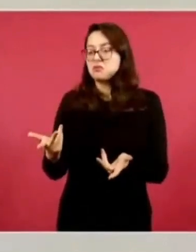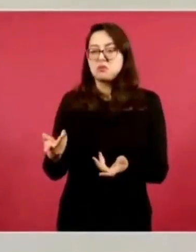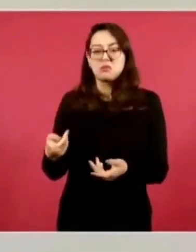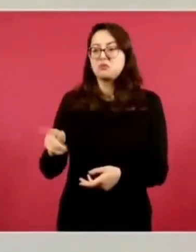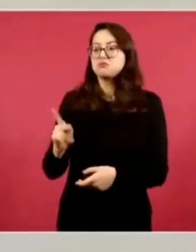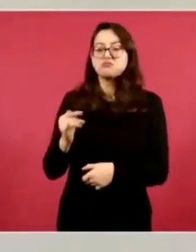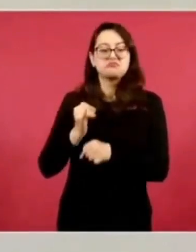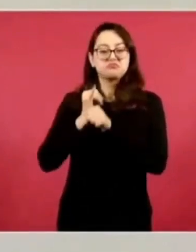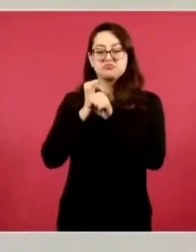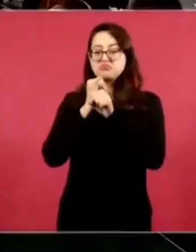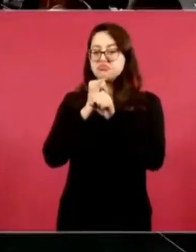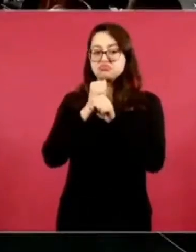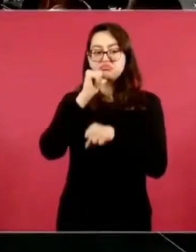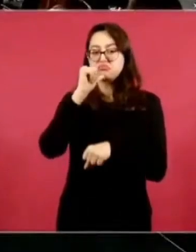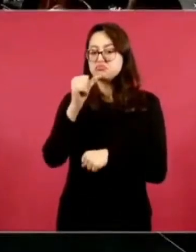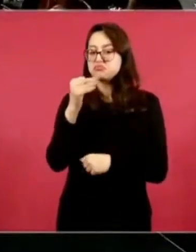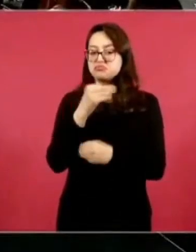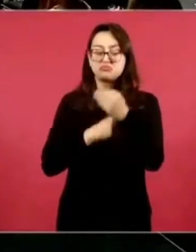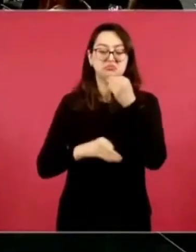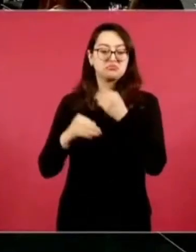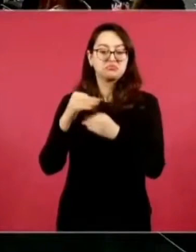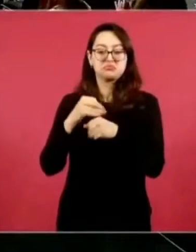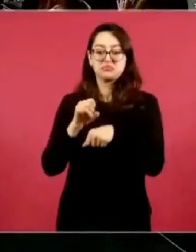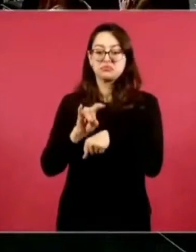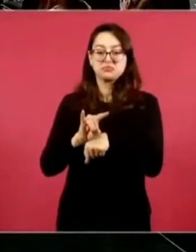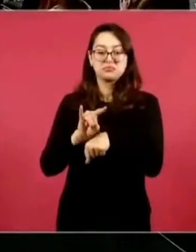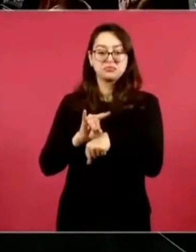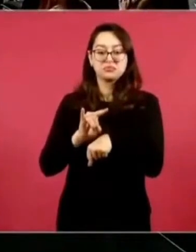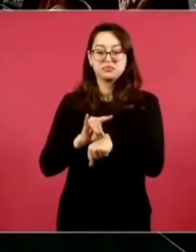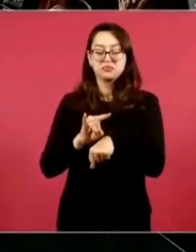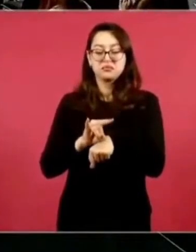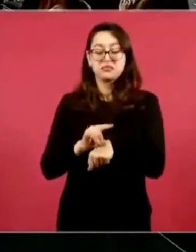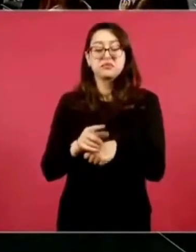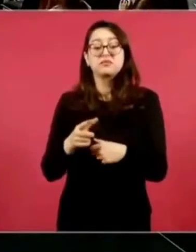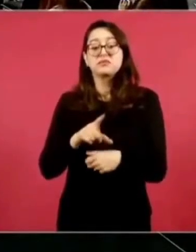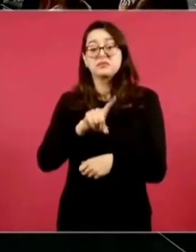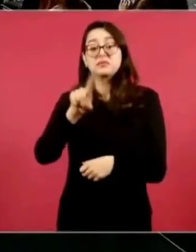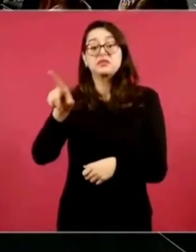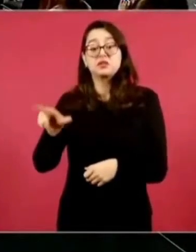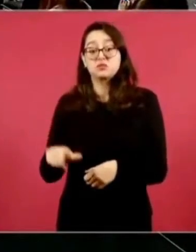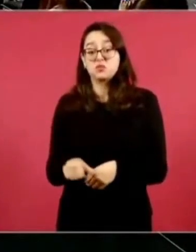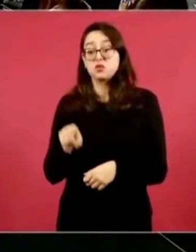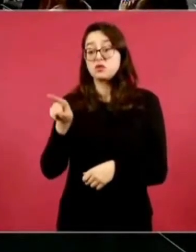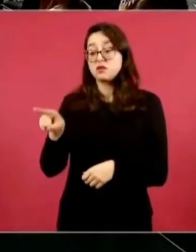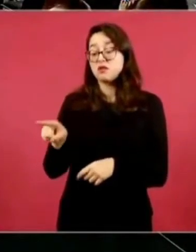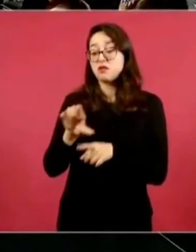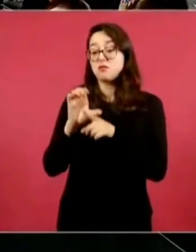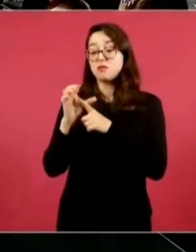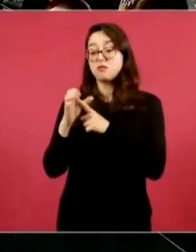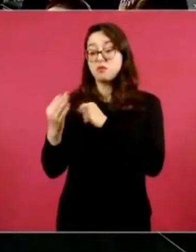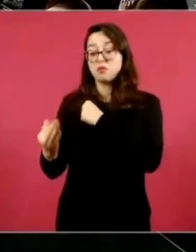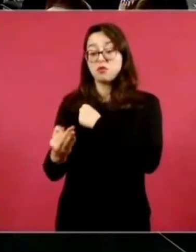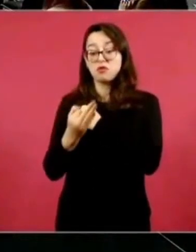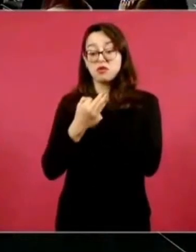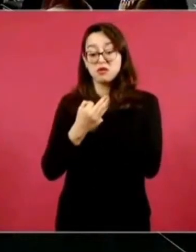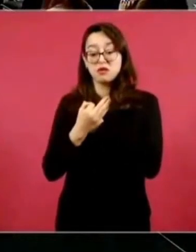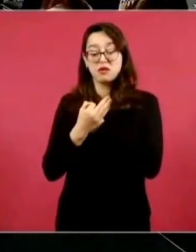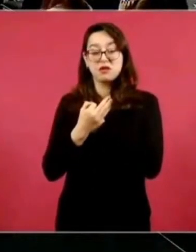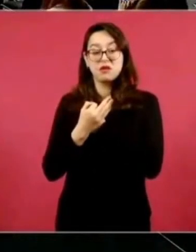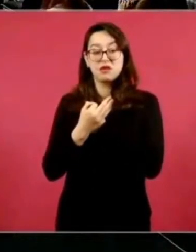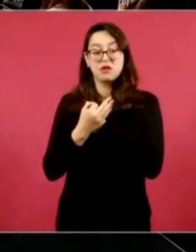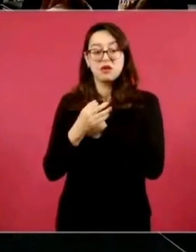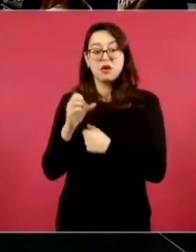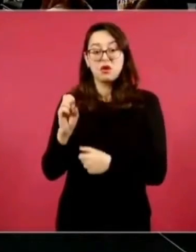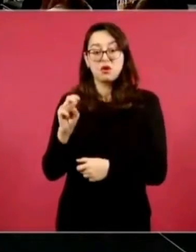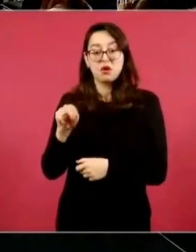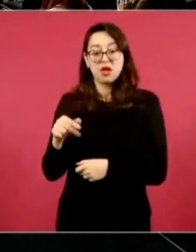Todo fue simulación. Por parte del mecanismo se atrevieron a decir a ONGs nacionales e